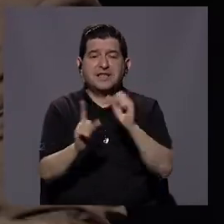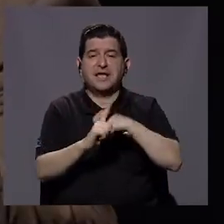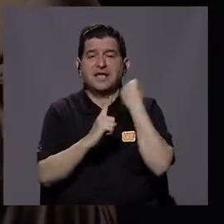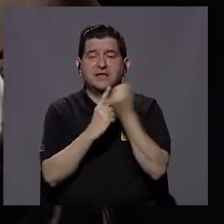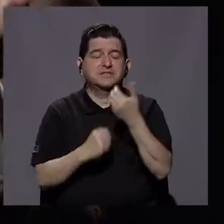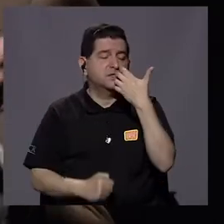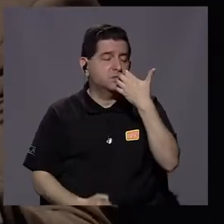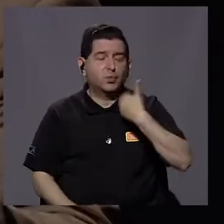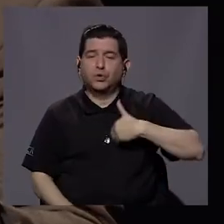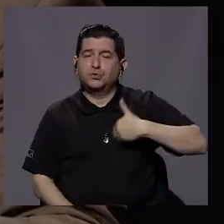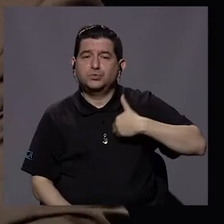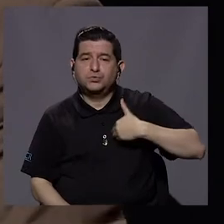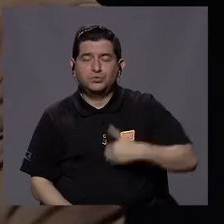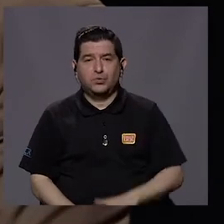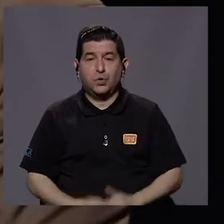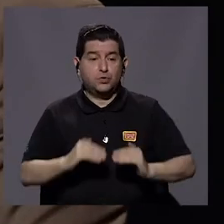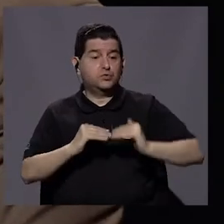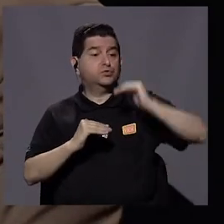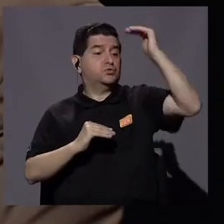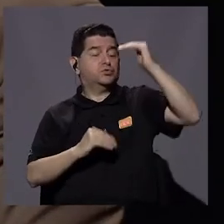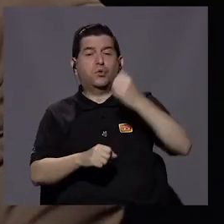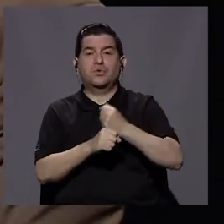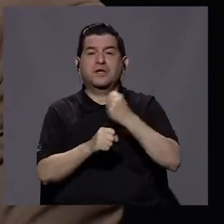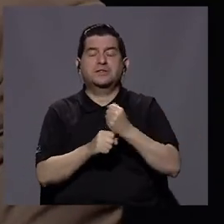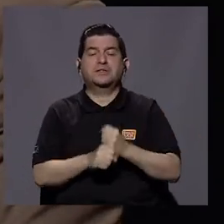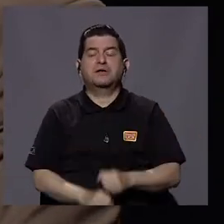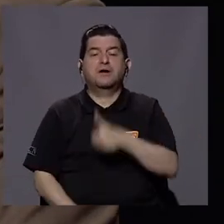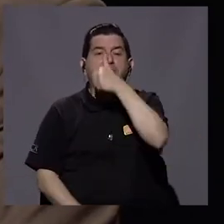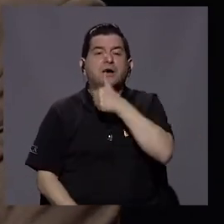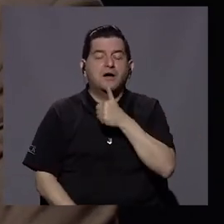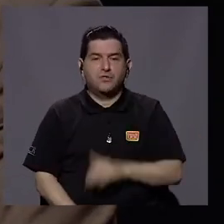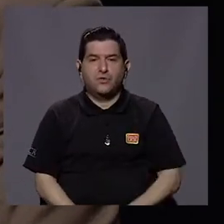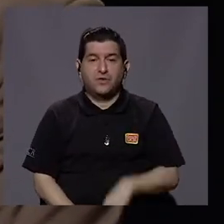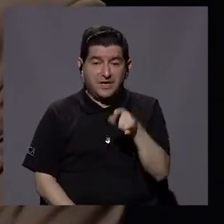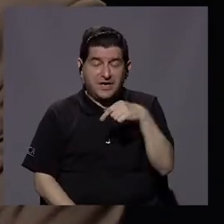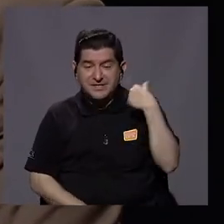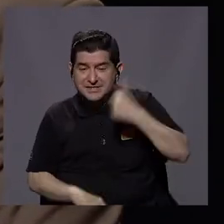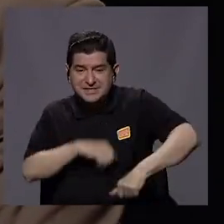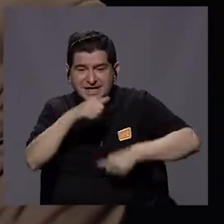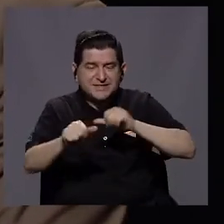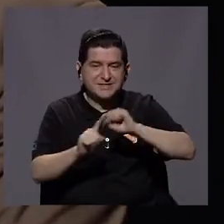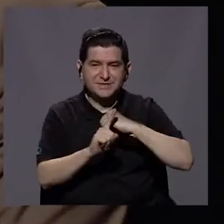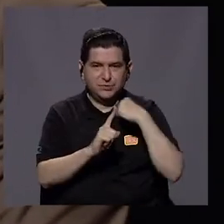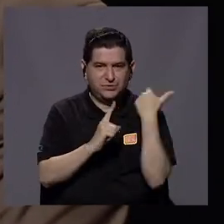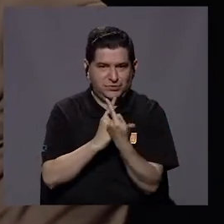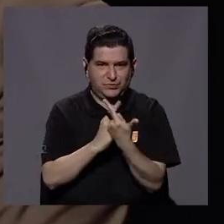condiciones, privilegios sobre el empleado privado. Es decir, ponemos a pelear a la sociedad. O sea,